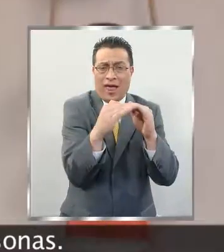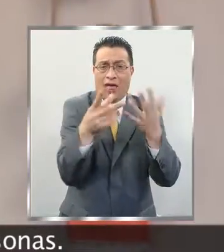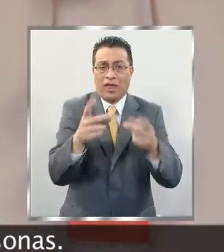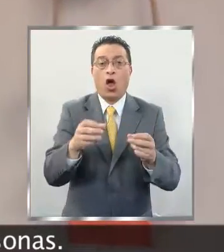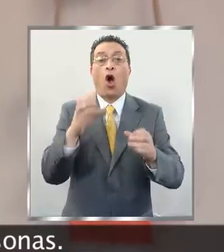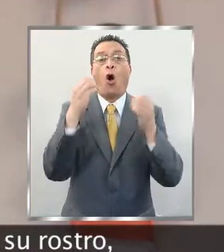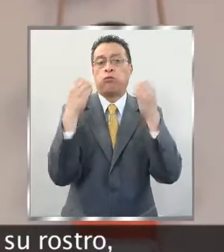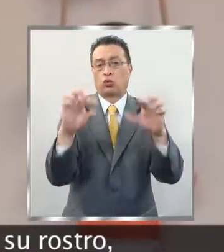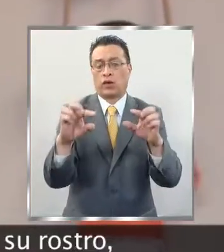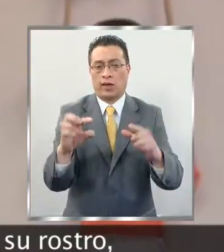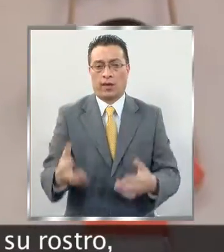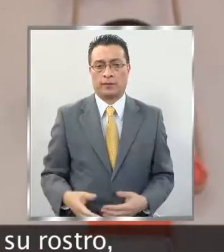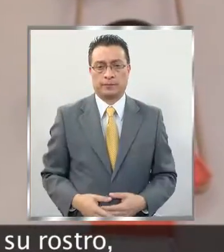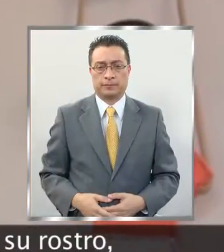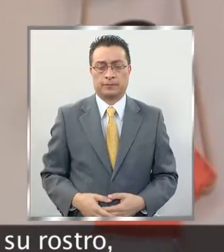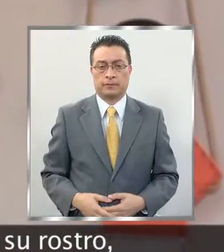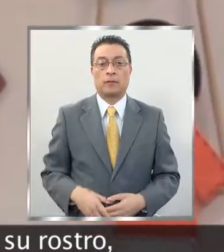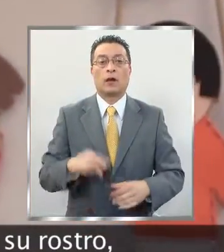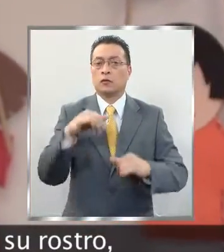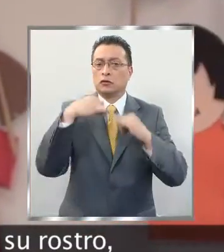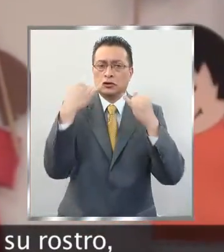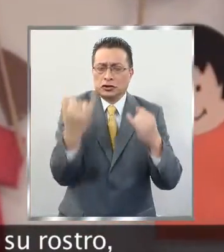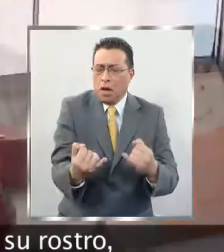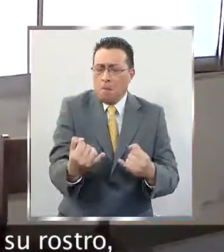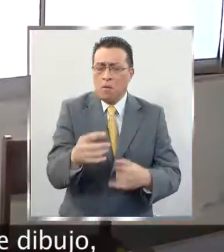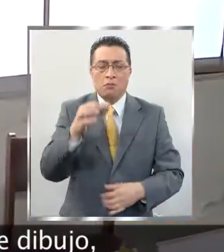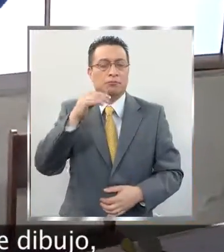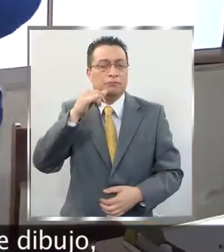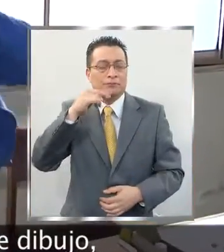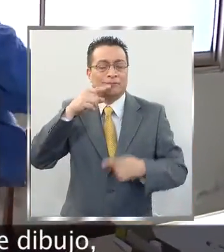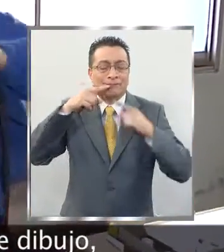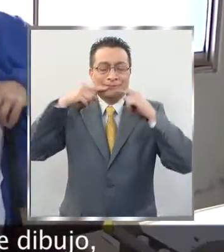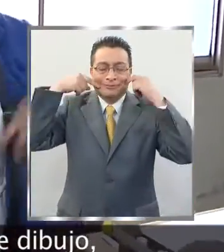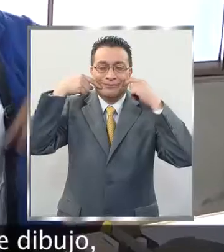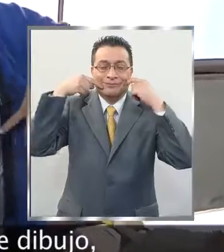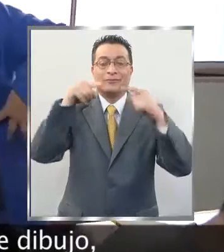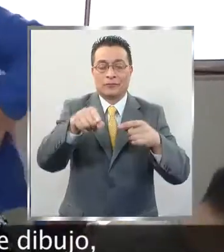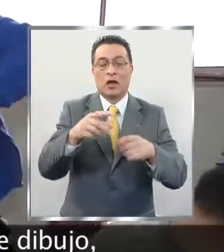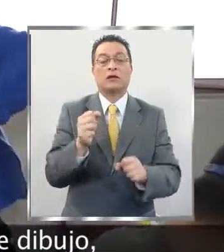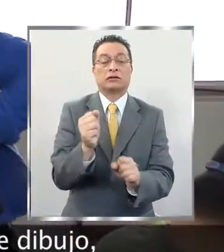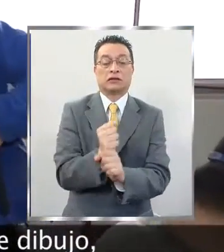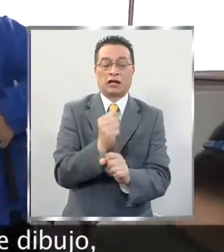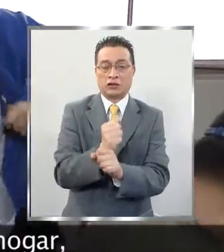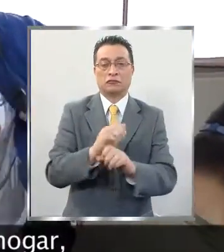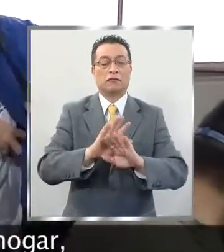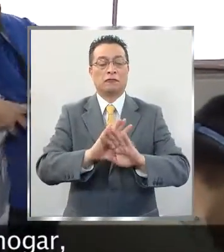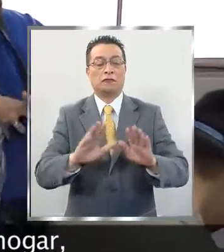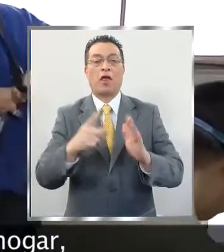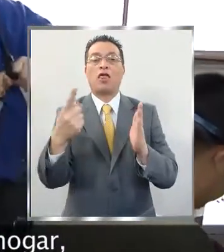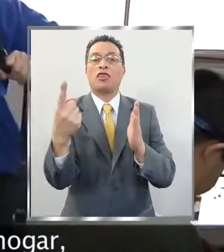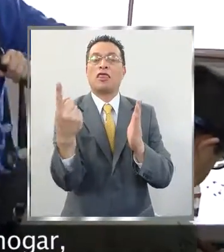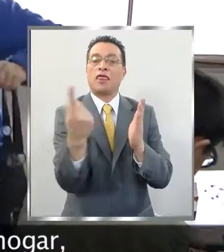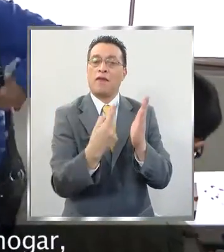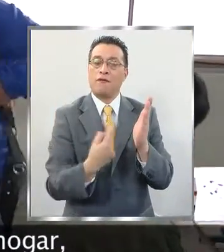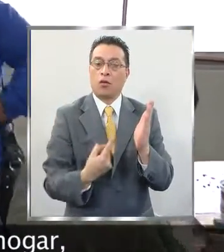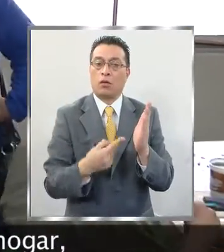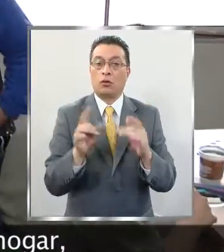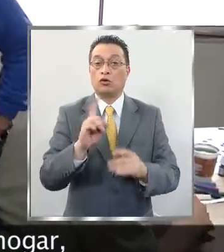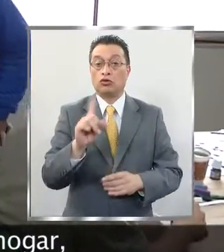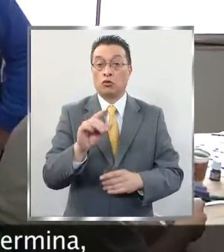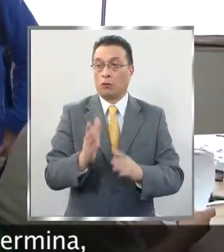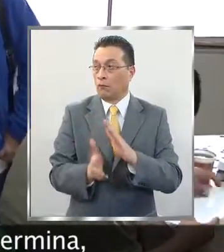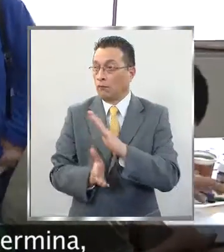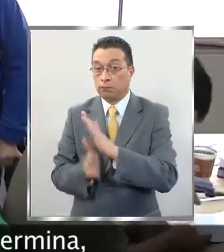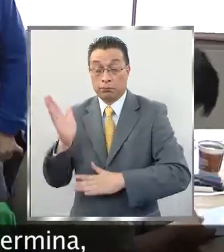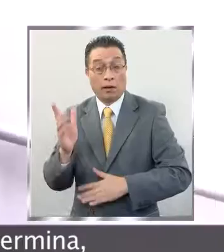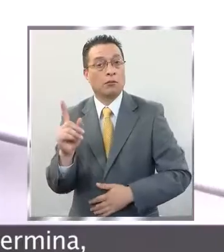de las personas. Siempre con una sonrisa en su rostro, Andrea termina su taller de dibujo, pero no para irse a